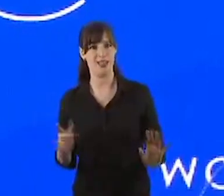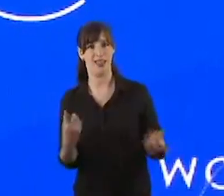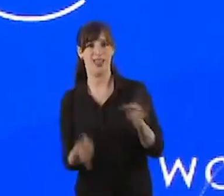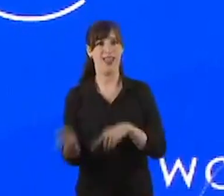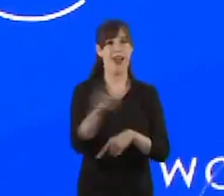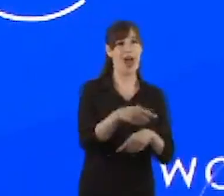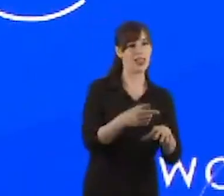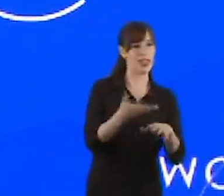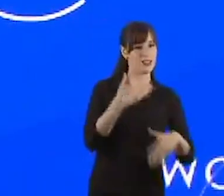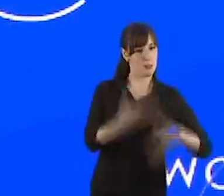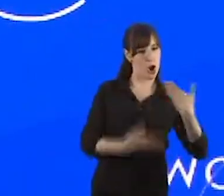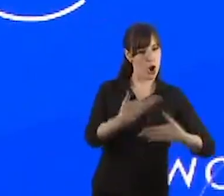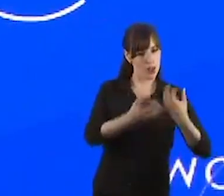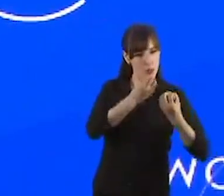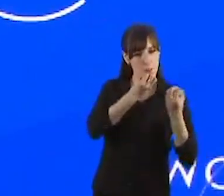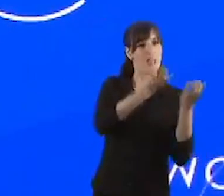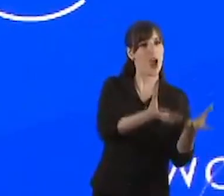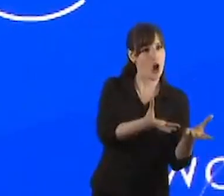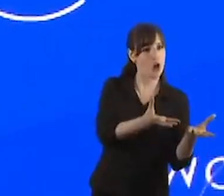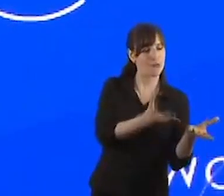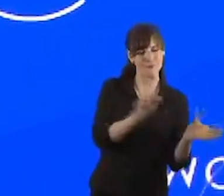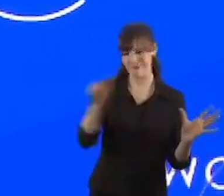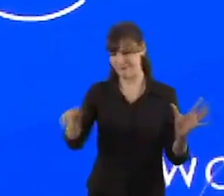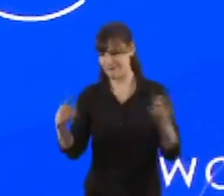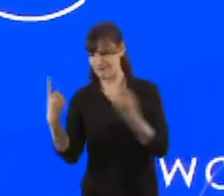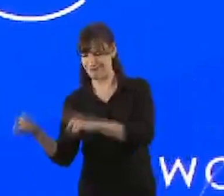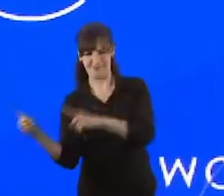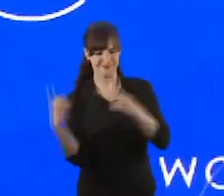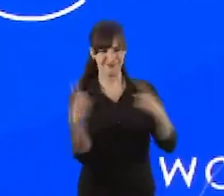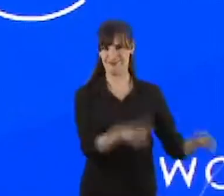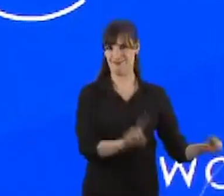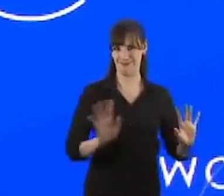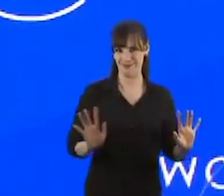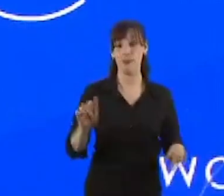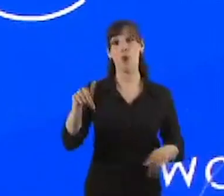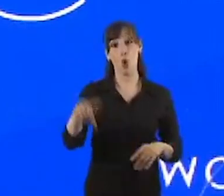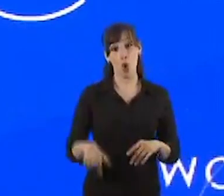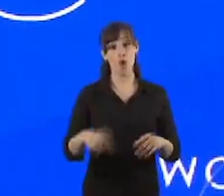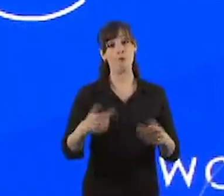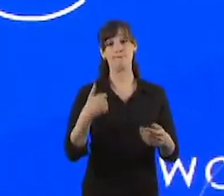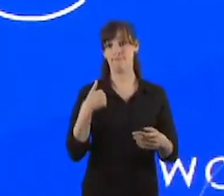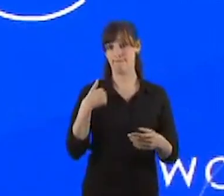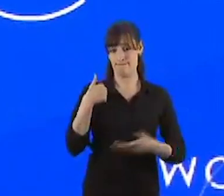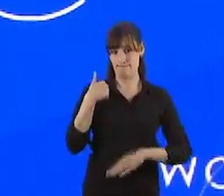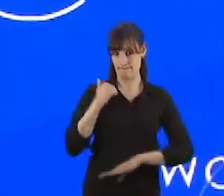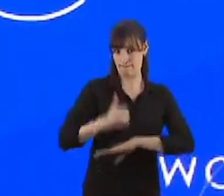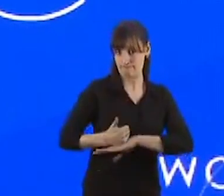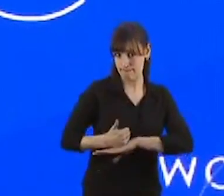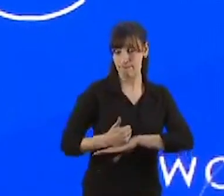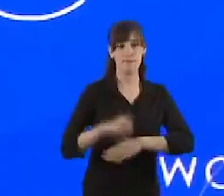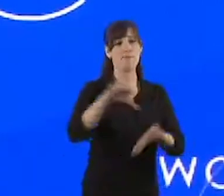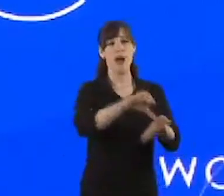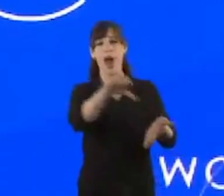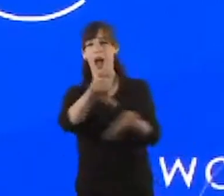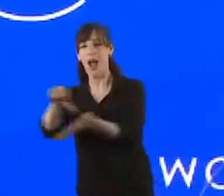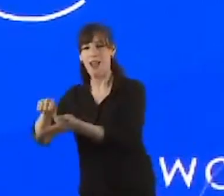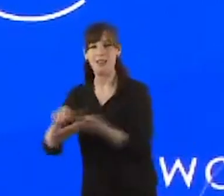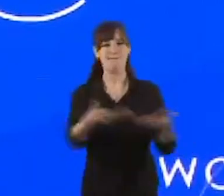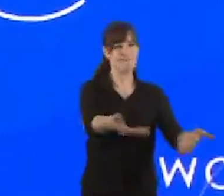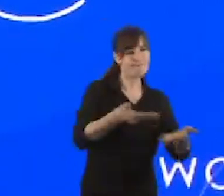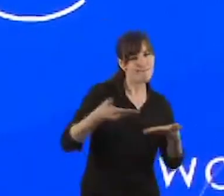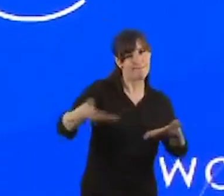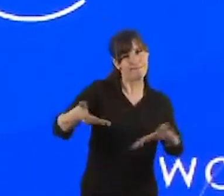espectacular de su historia. Nosotros venimos hoy aquí a invitar a los demás países de Occidente a que retomemos el camino de